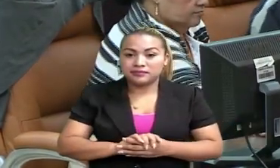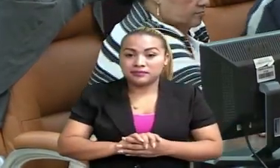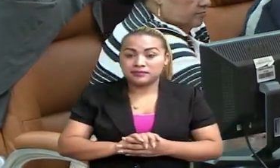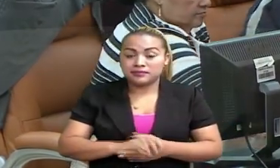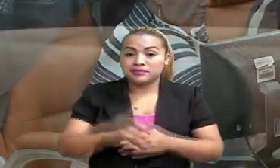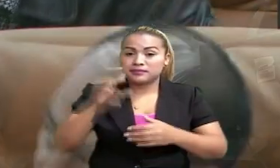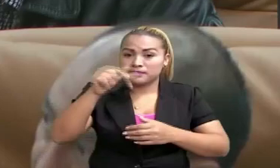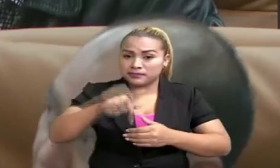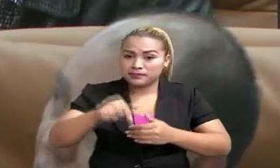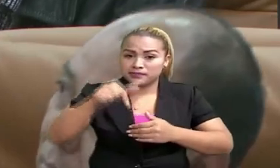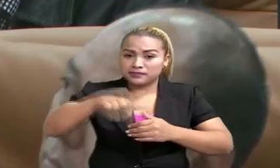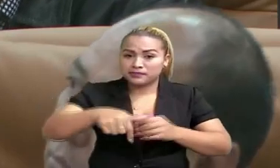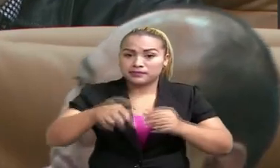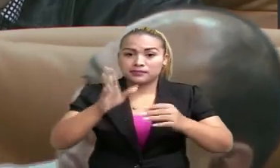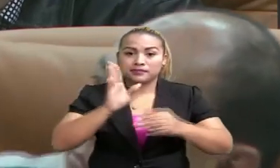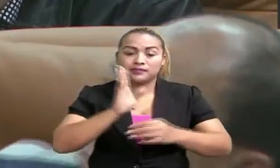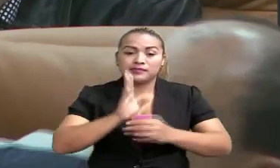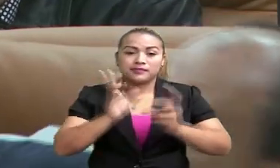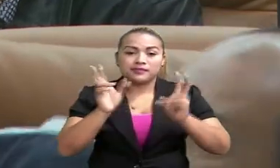finalizar,